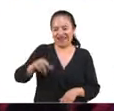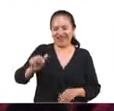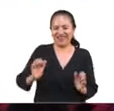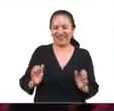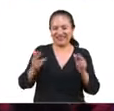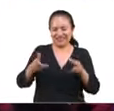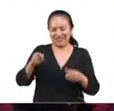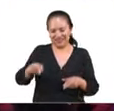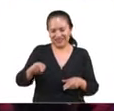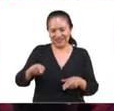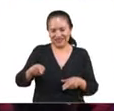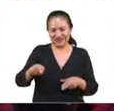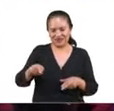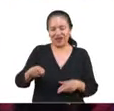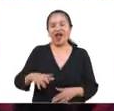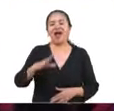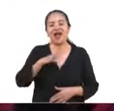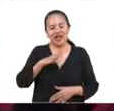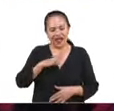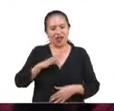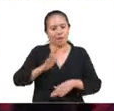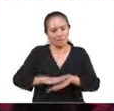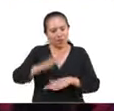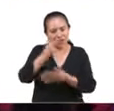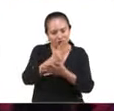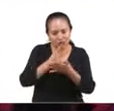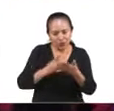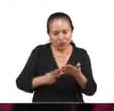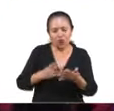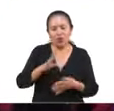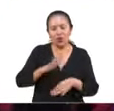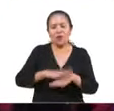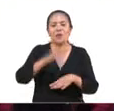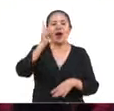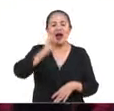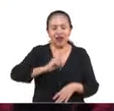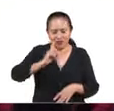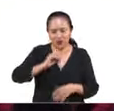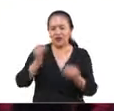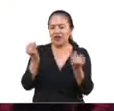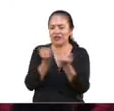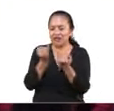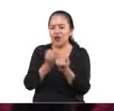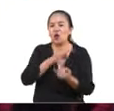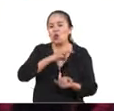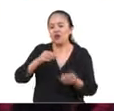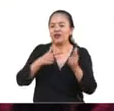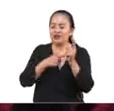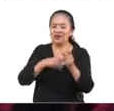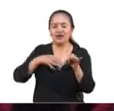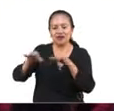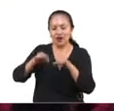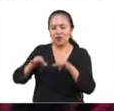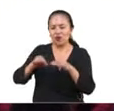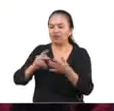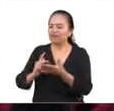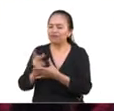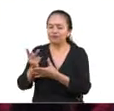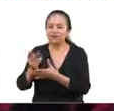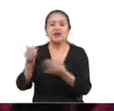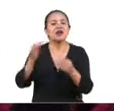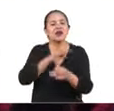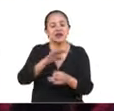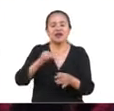Chiapas, es que haya continuidad para el mantenimiento de las plantas y que se garanticen sus derechos para